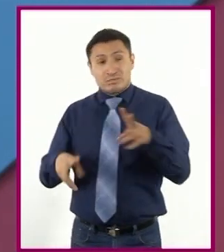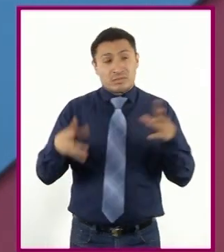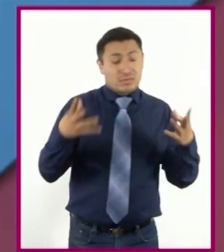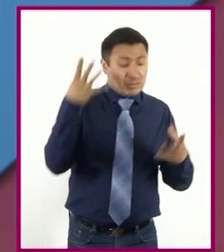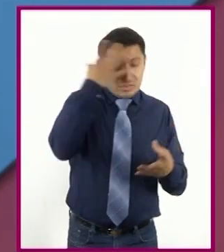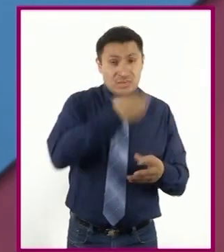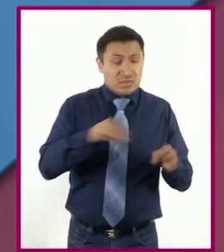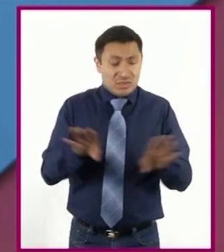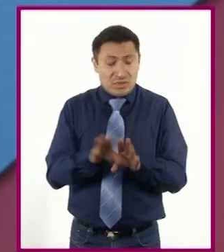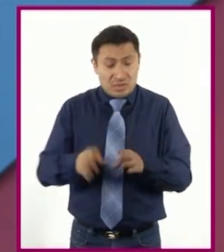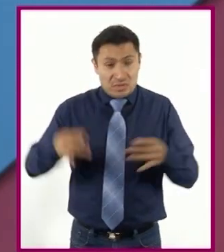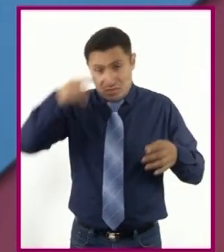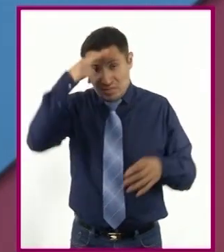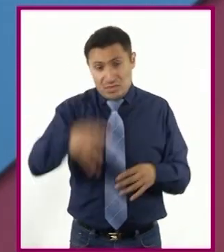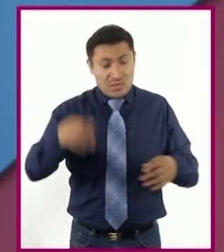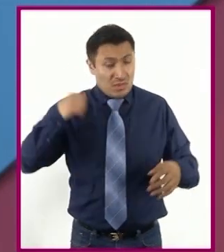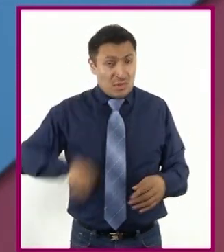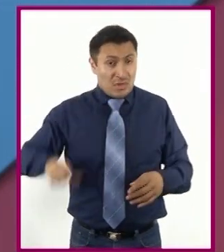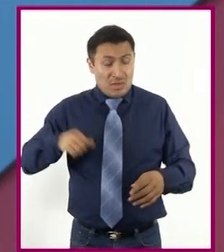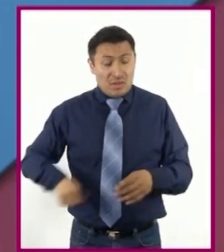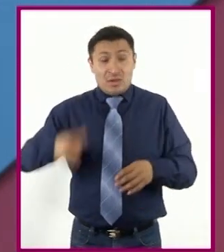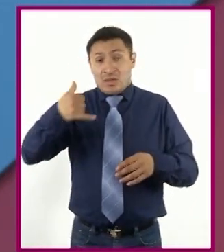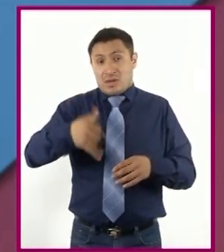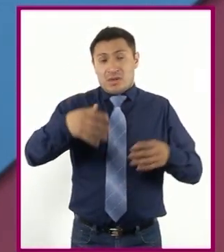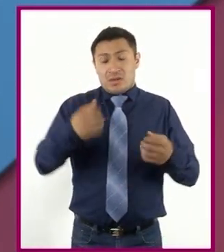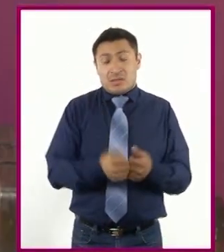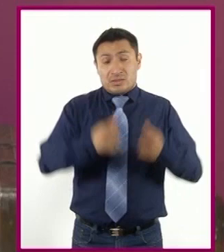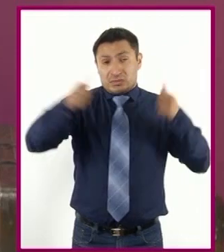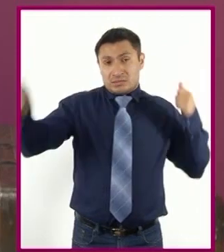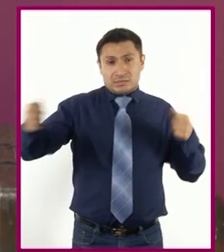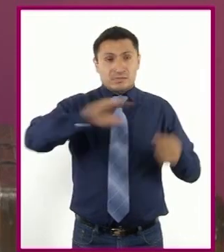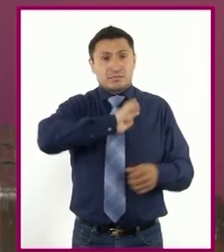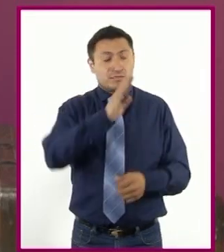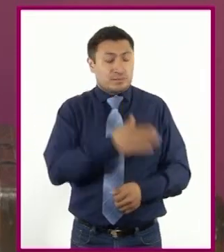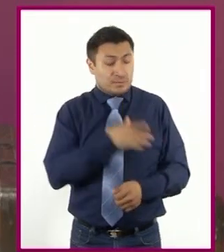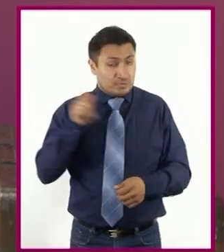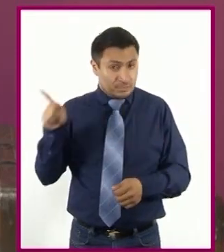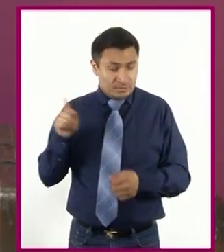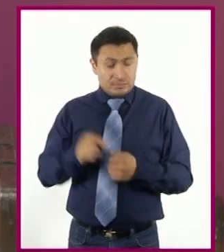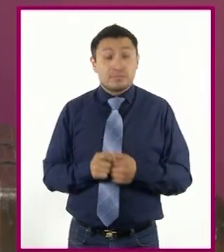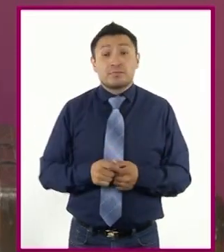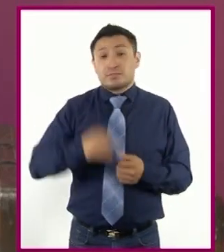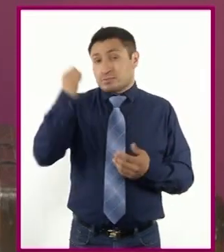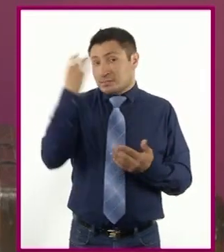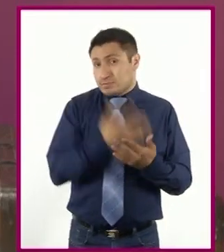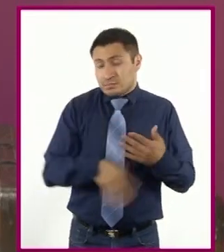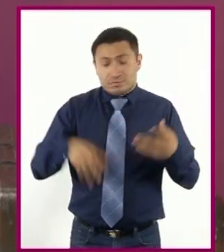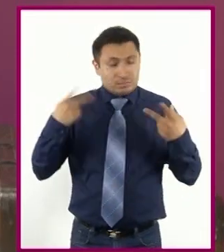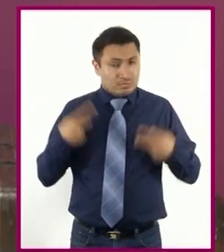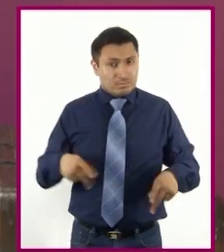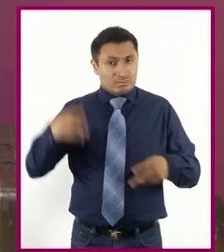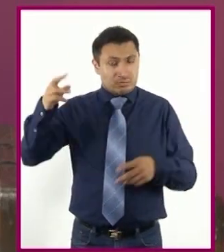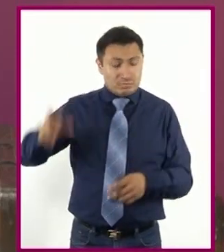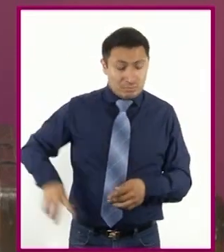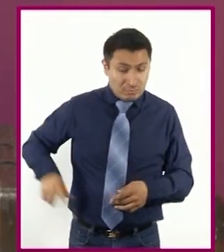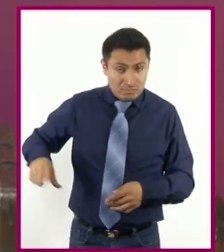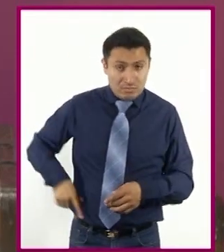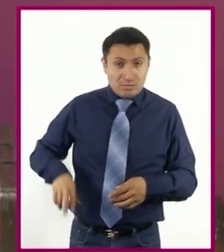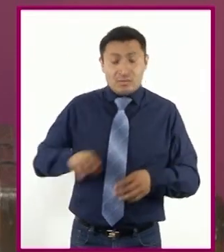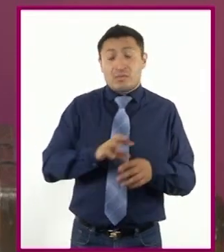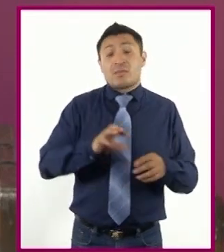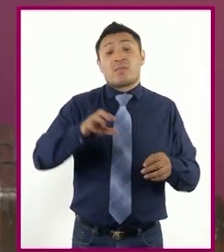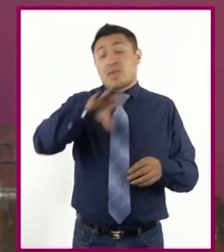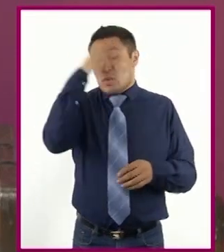fundación del México prehispánico y la emancipación de España. La imagen de los emperadores, reproducidos por